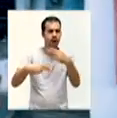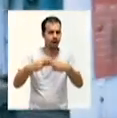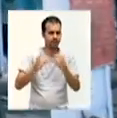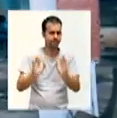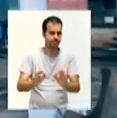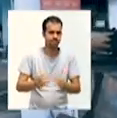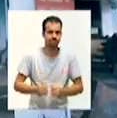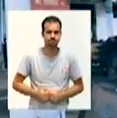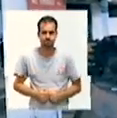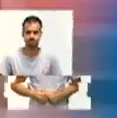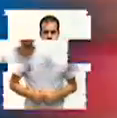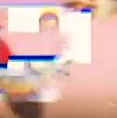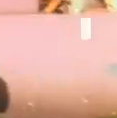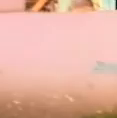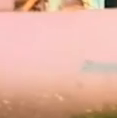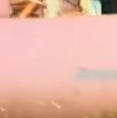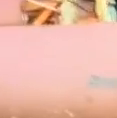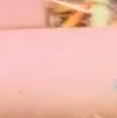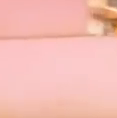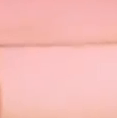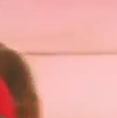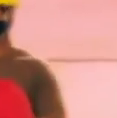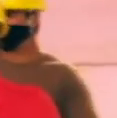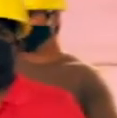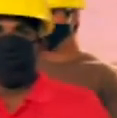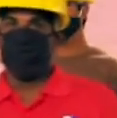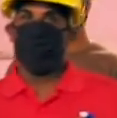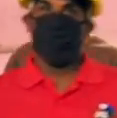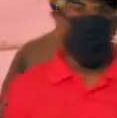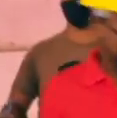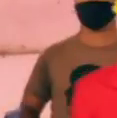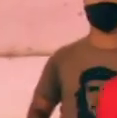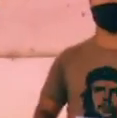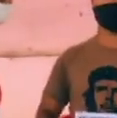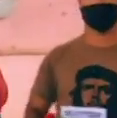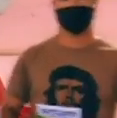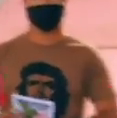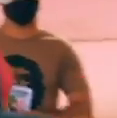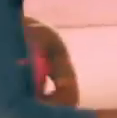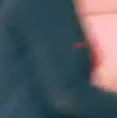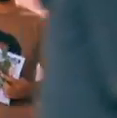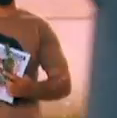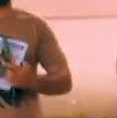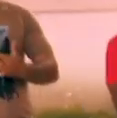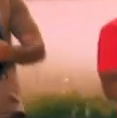hablan más alto que las palabras. Jóvenes por la Vida.